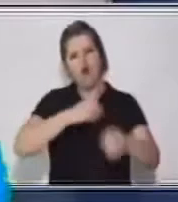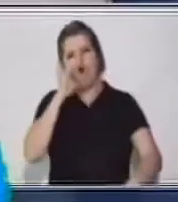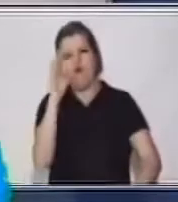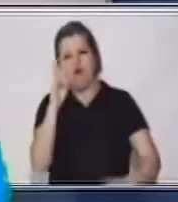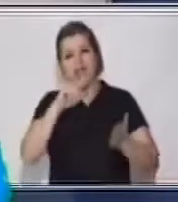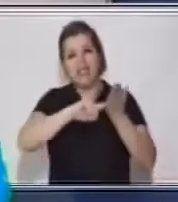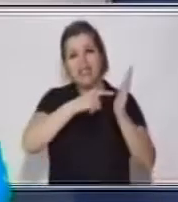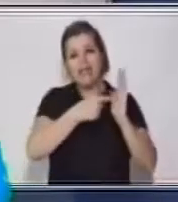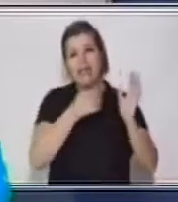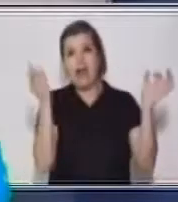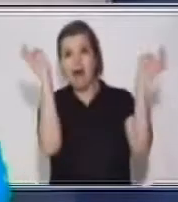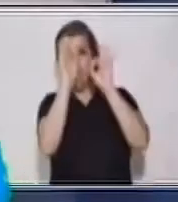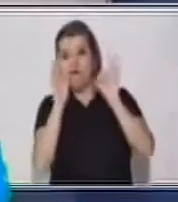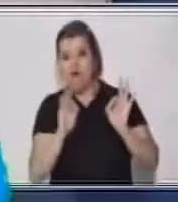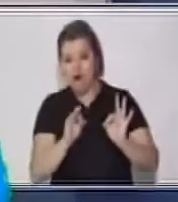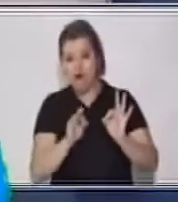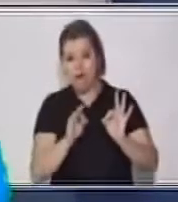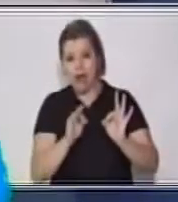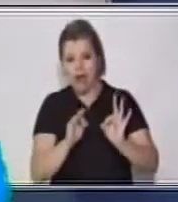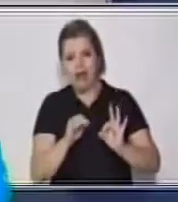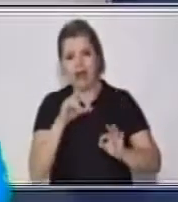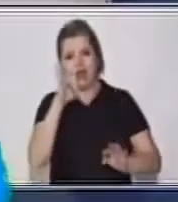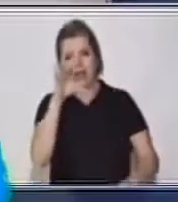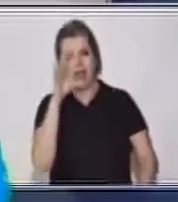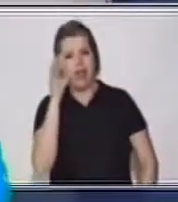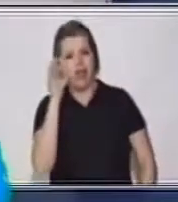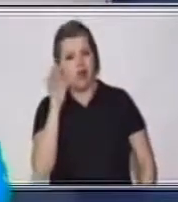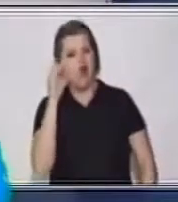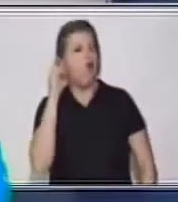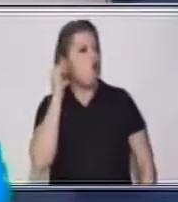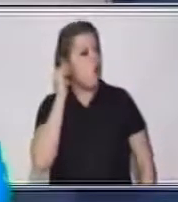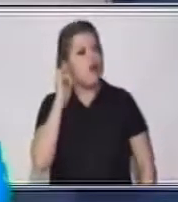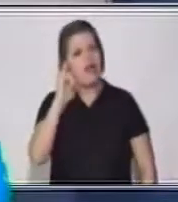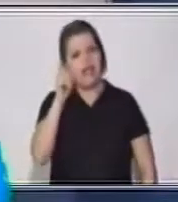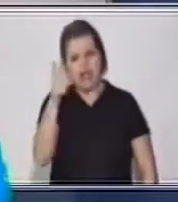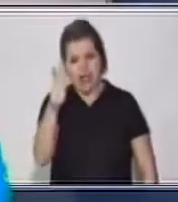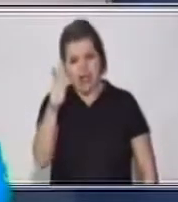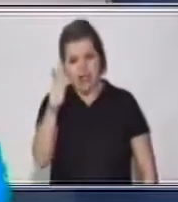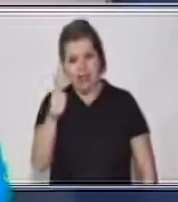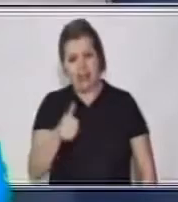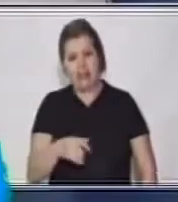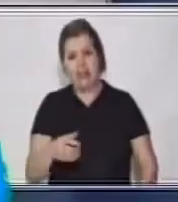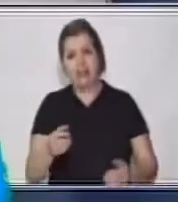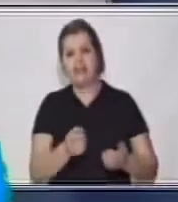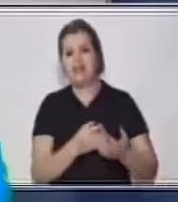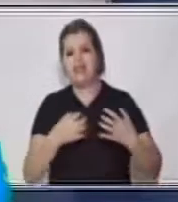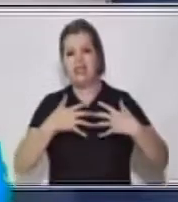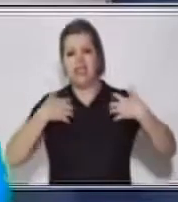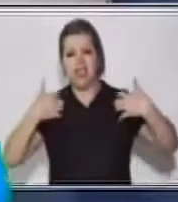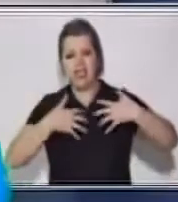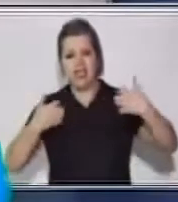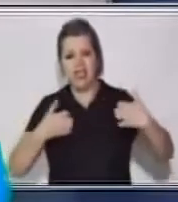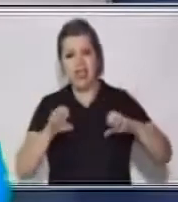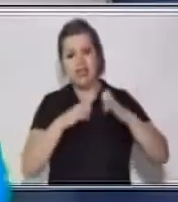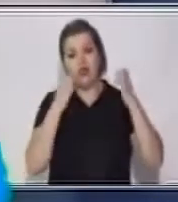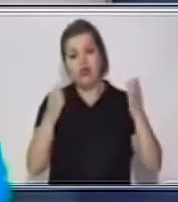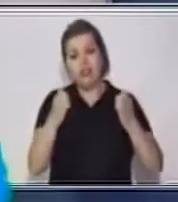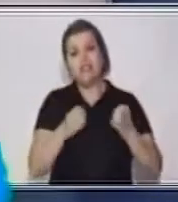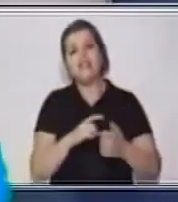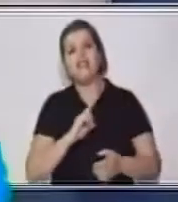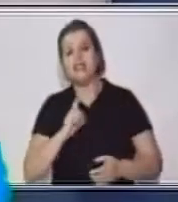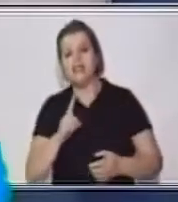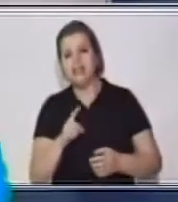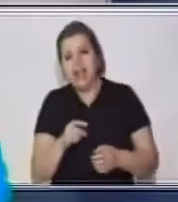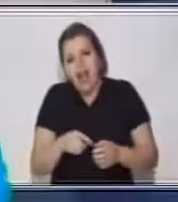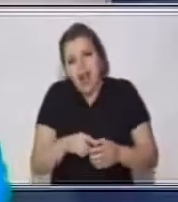logía, que sabemos que es sobre ciencia. Entonces es la ciencia que estudia las formas de las palabras. En este caso también vamos